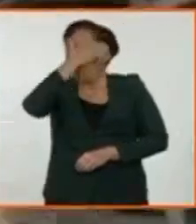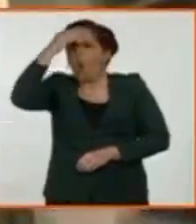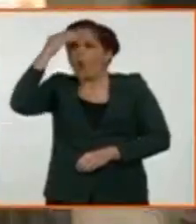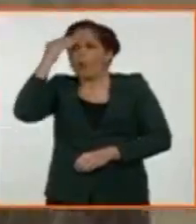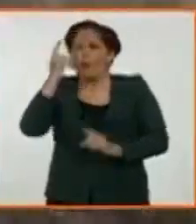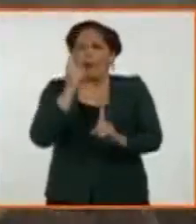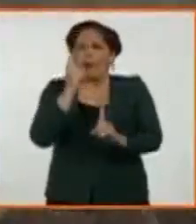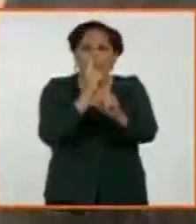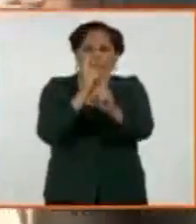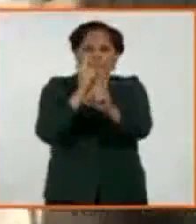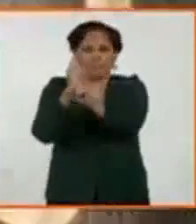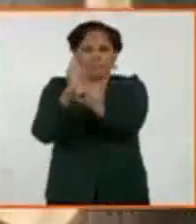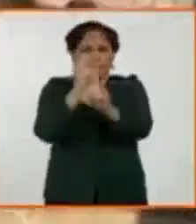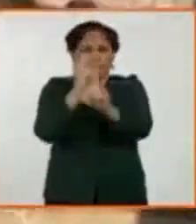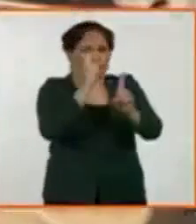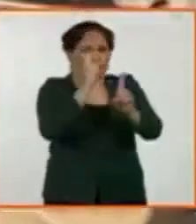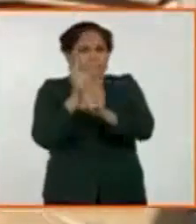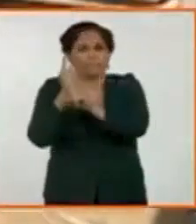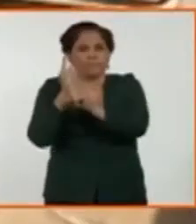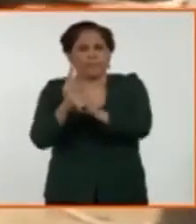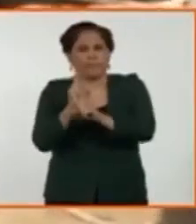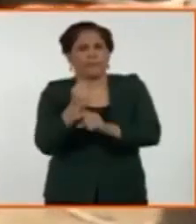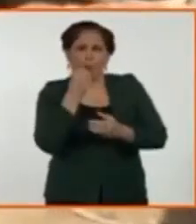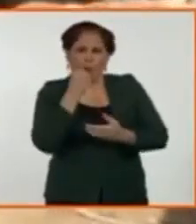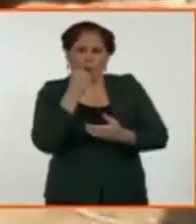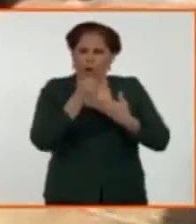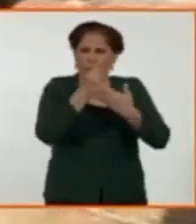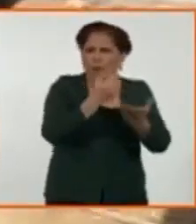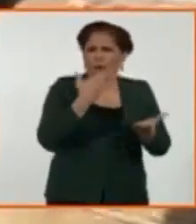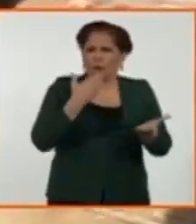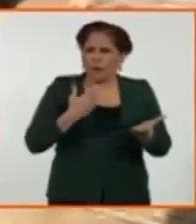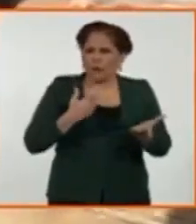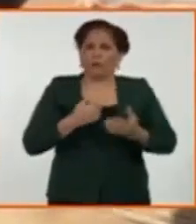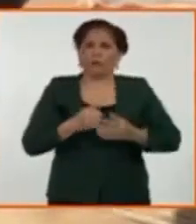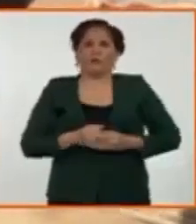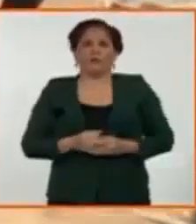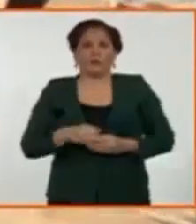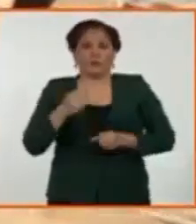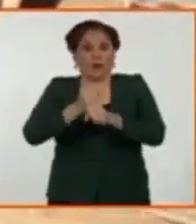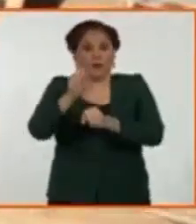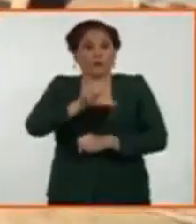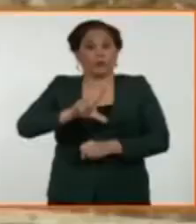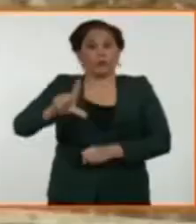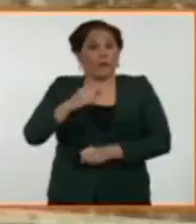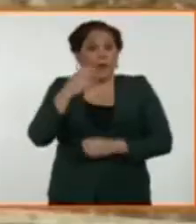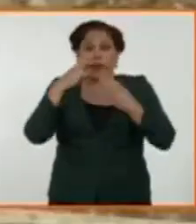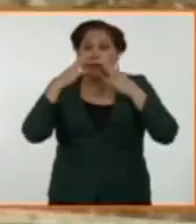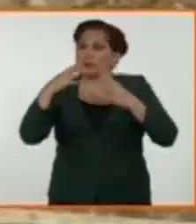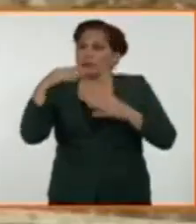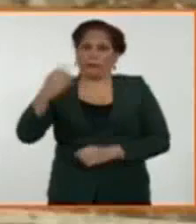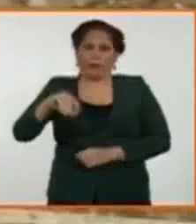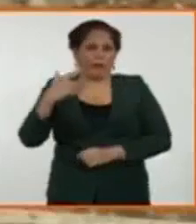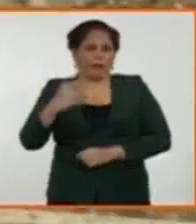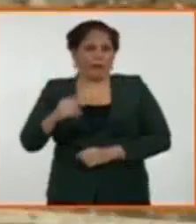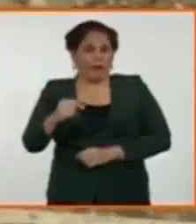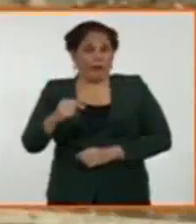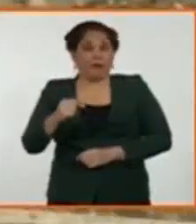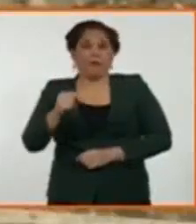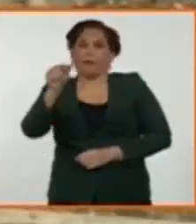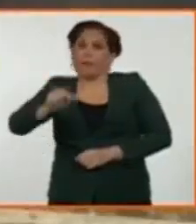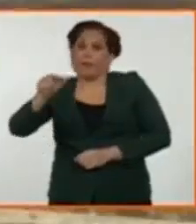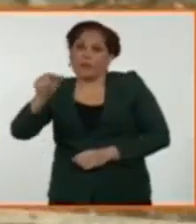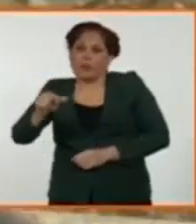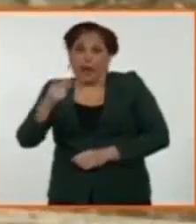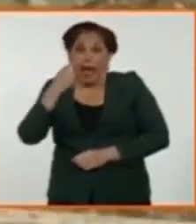porque ella también está impera y ayudar es su mayor pasión en el trabajo social lo más importante en la práctica el reconocimiento de las personas cuando